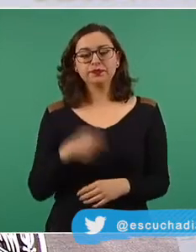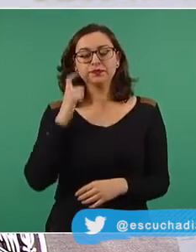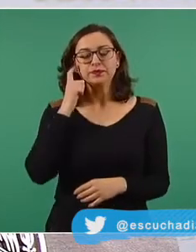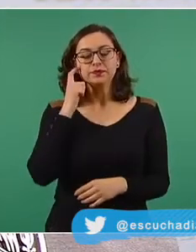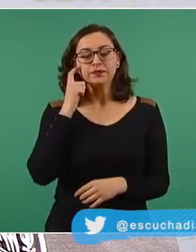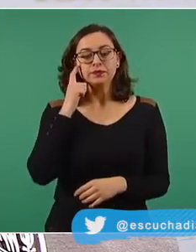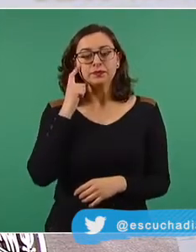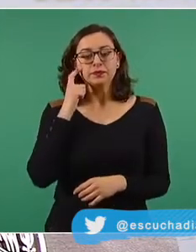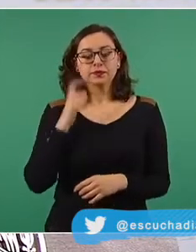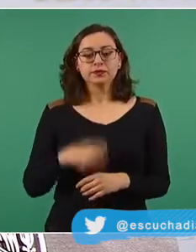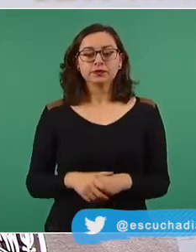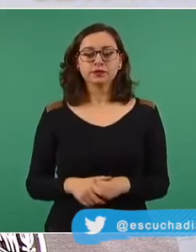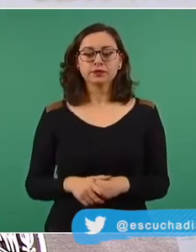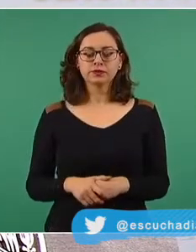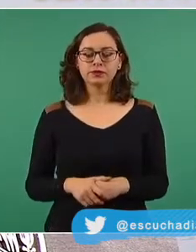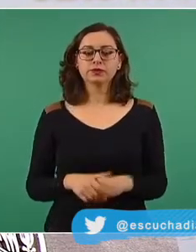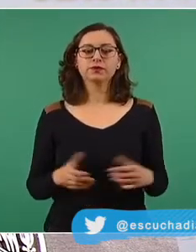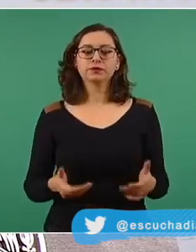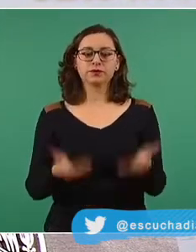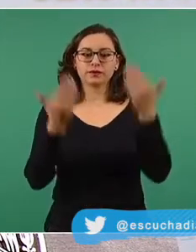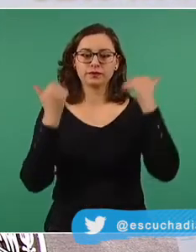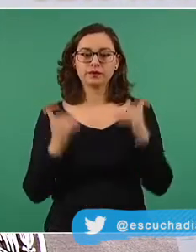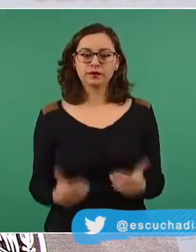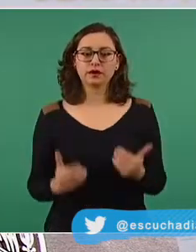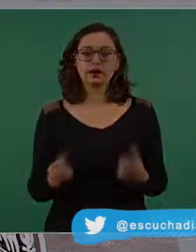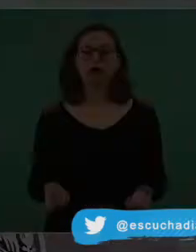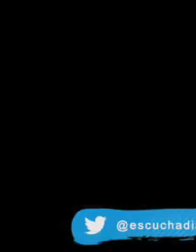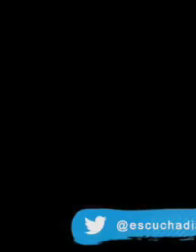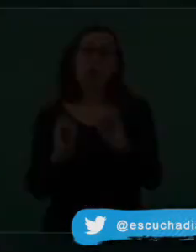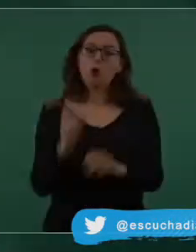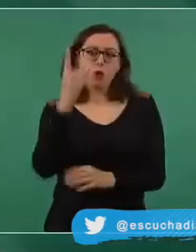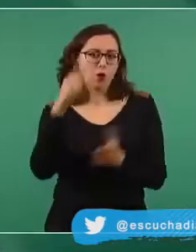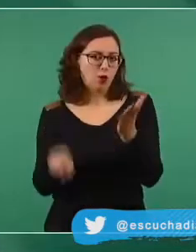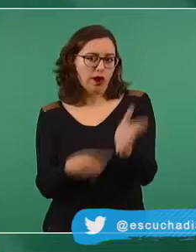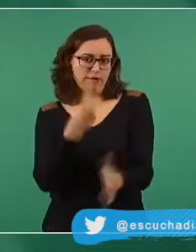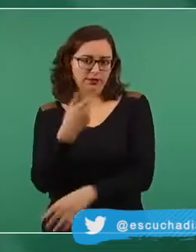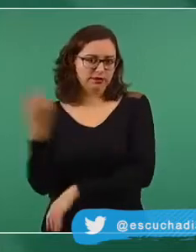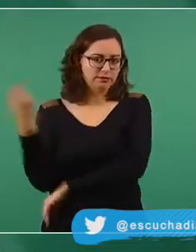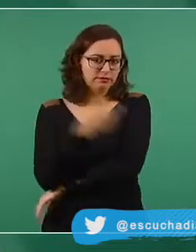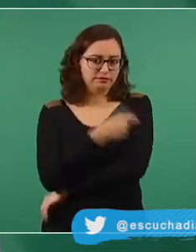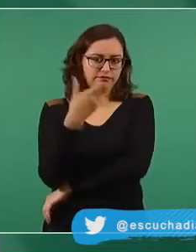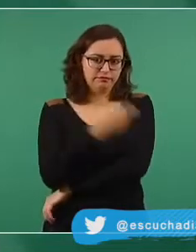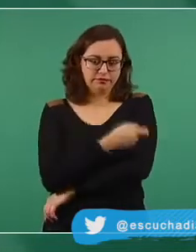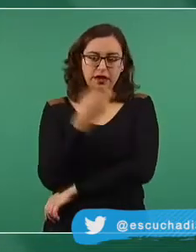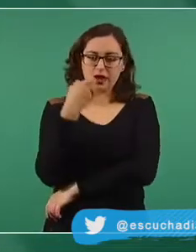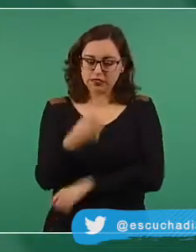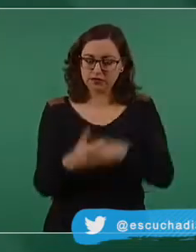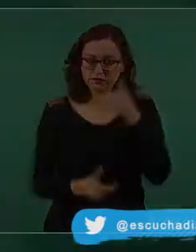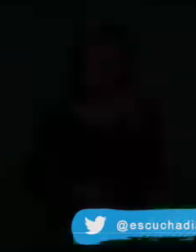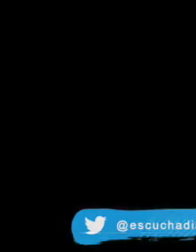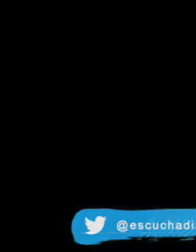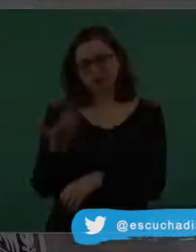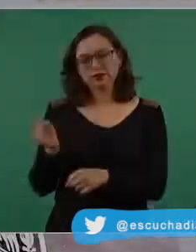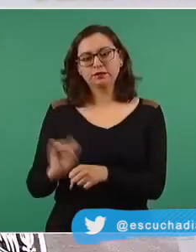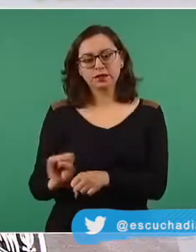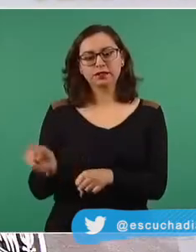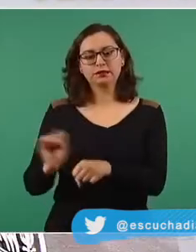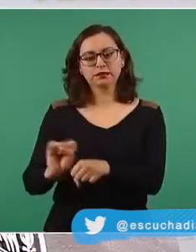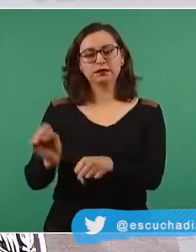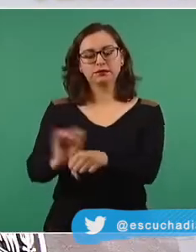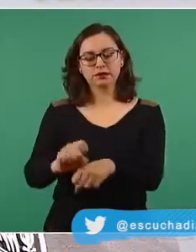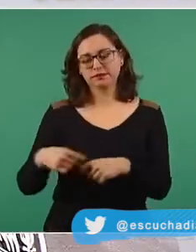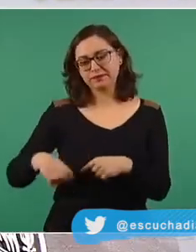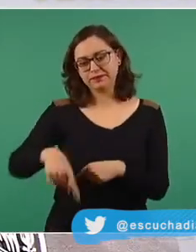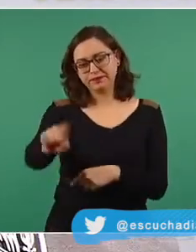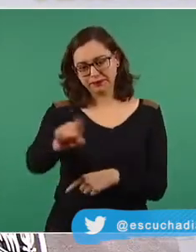de Epidemiología y Microbiología Gamaleya, CanSino Biologics, Johnson & Johnson y Moderna. Para obtener